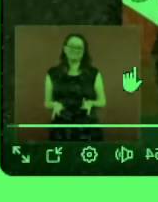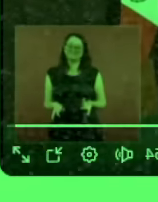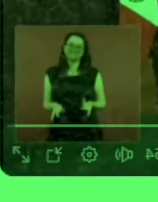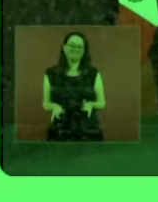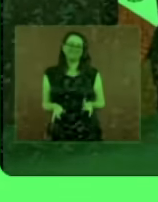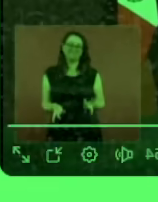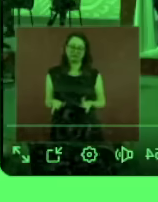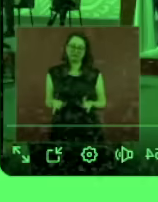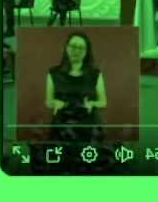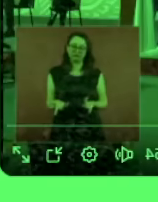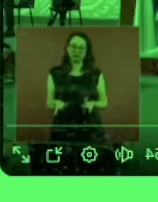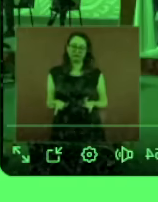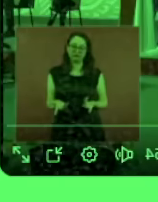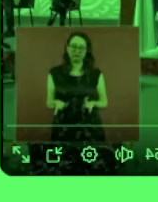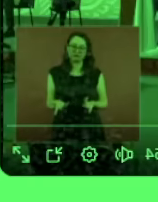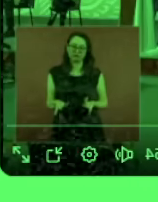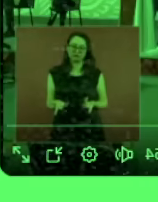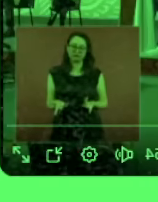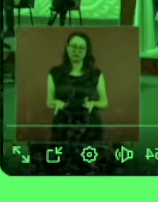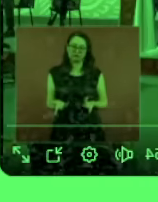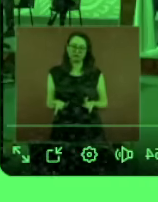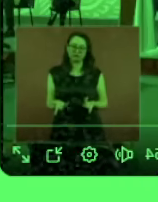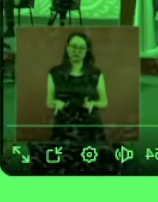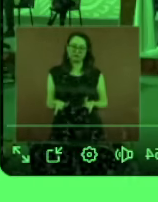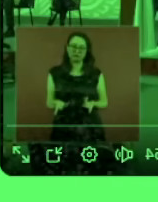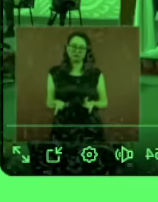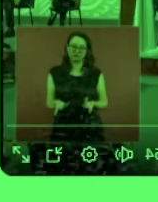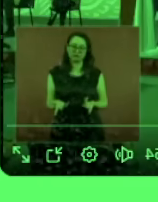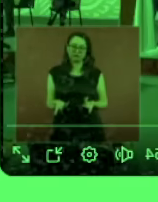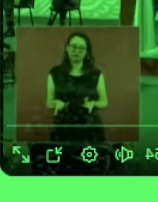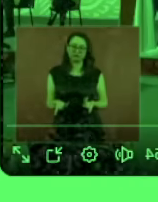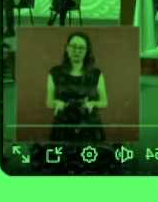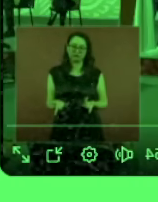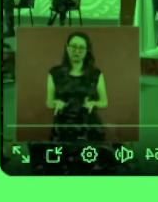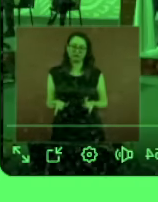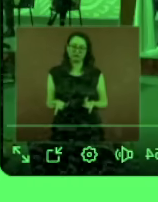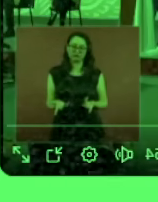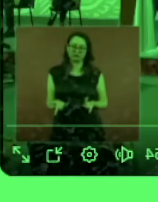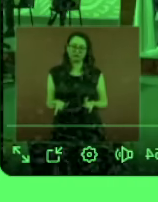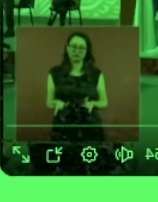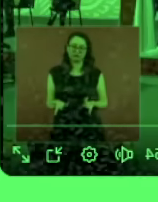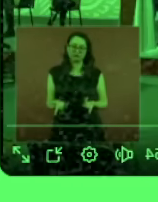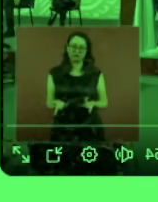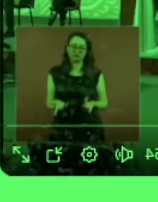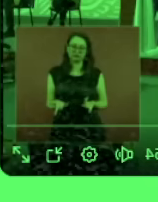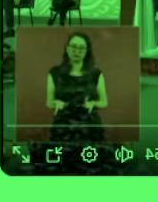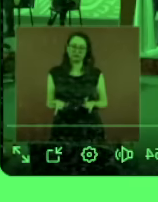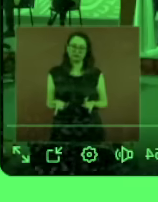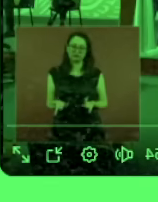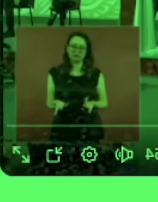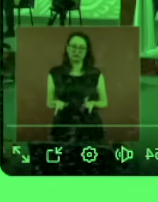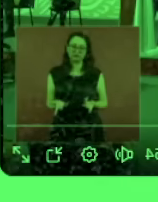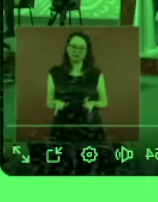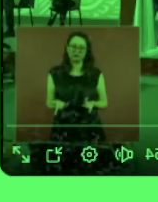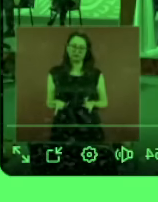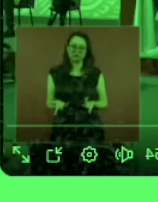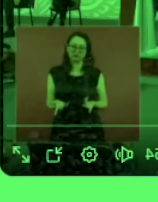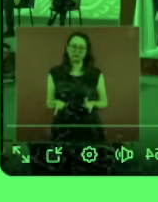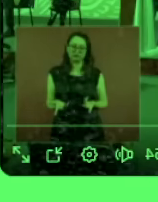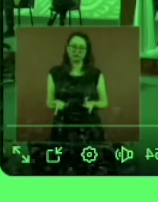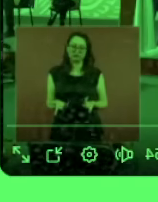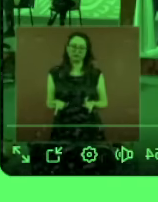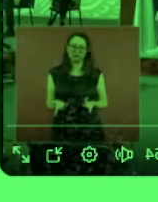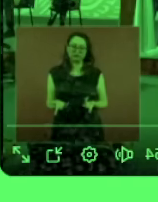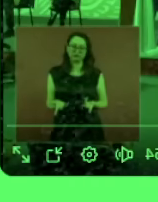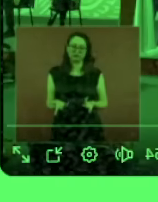no van a poder. A ver. Y se los dice el presidente, no traten al pueblo de tonto, no traten al pueblo de ignorante.